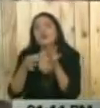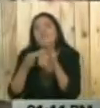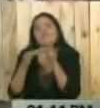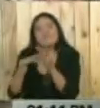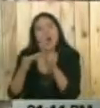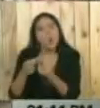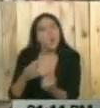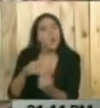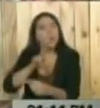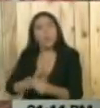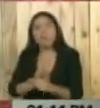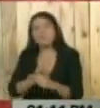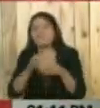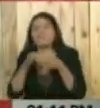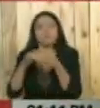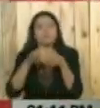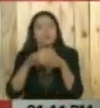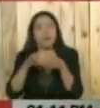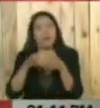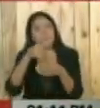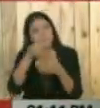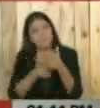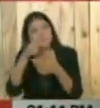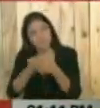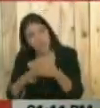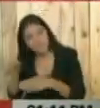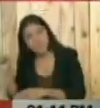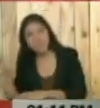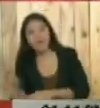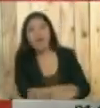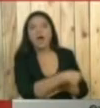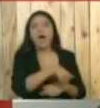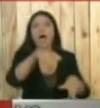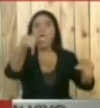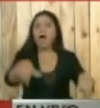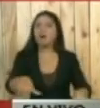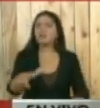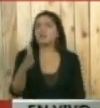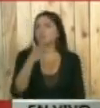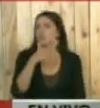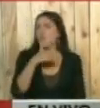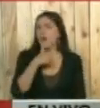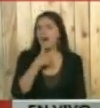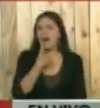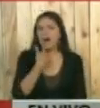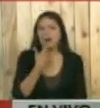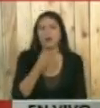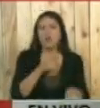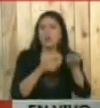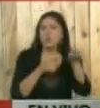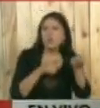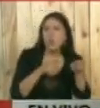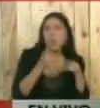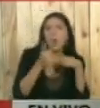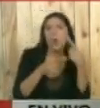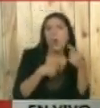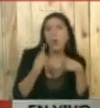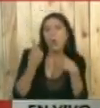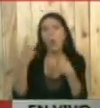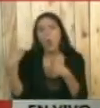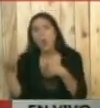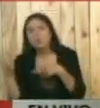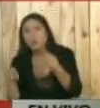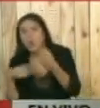sola fuerza para vencer. Aquí no ha privado si eres de un color o de